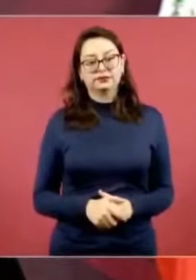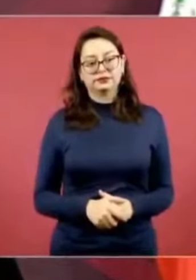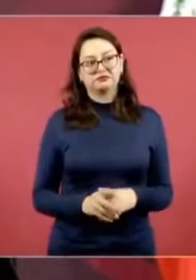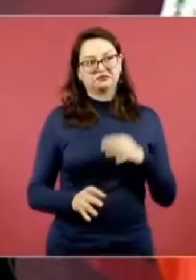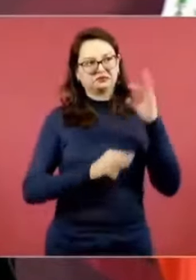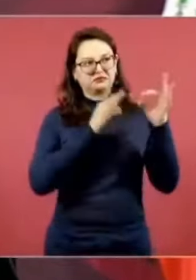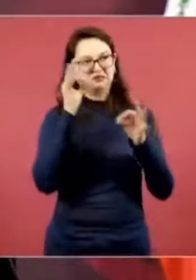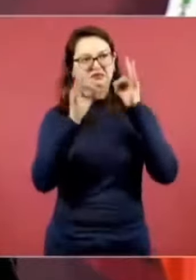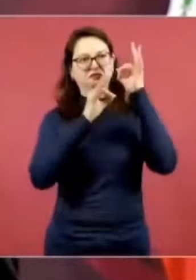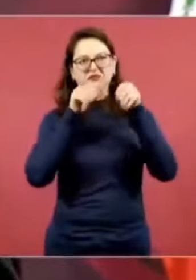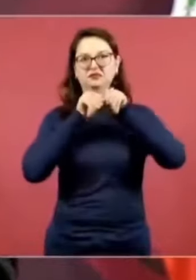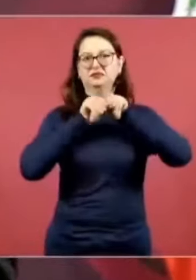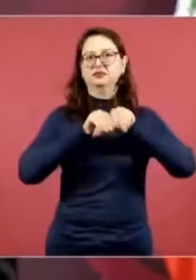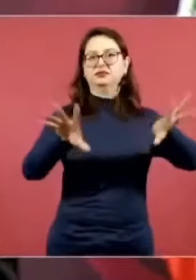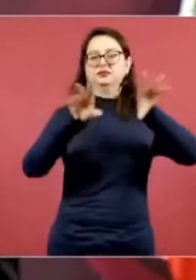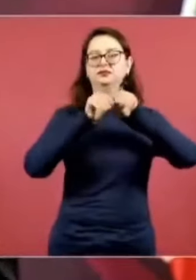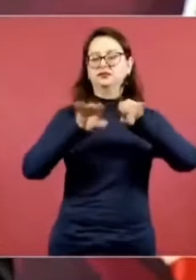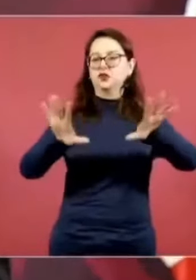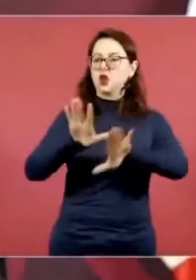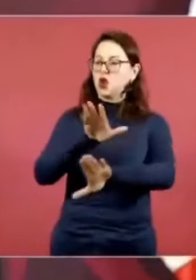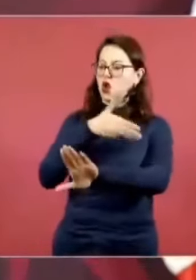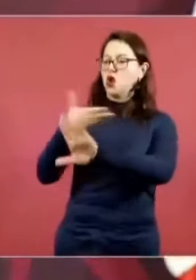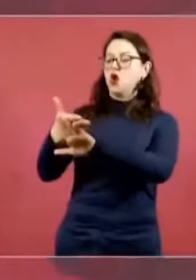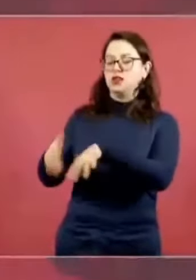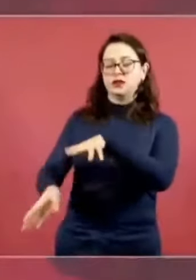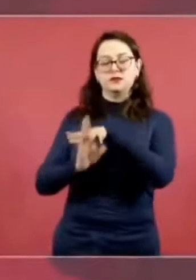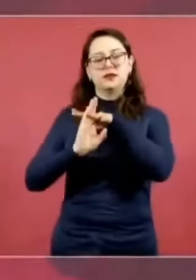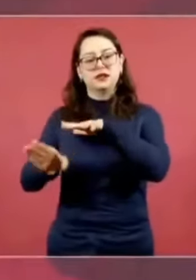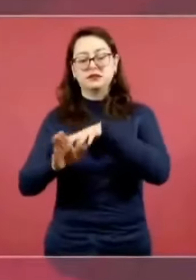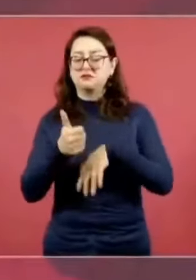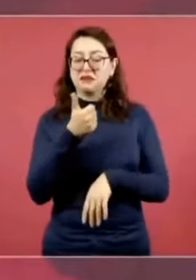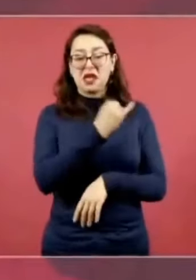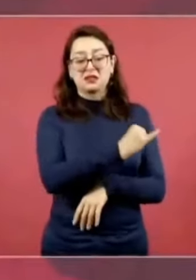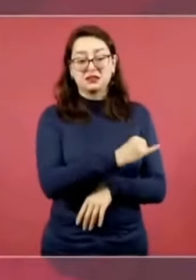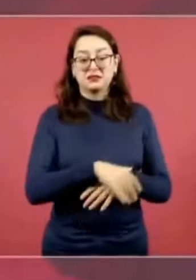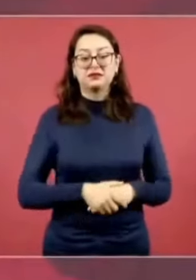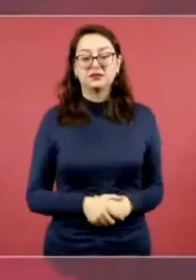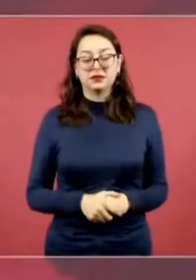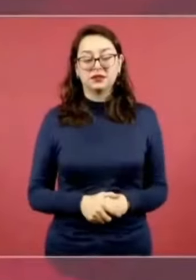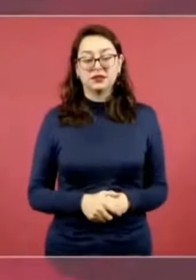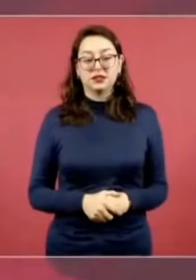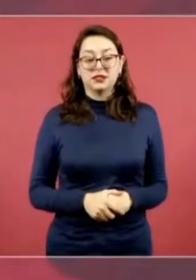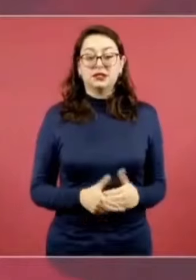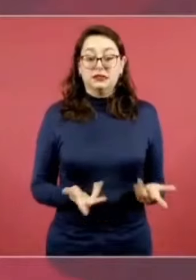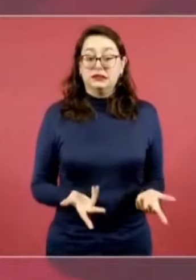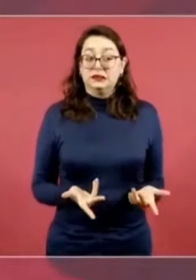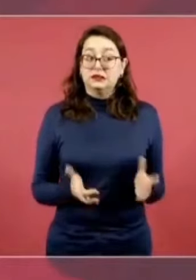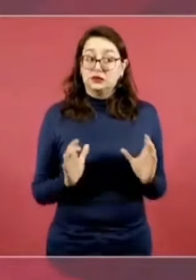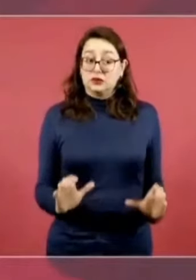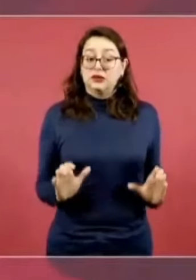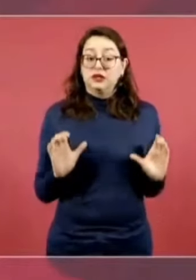campañas con el tema migratorio. Pero tenemos que cuidar porque